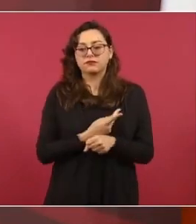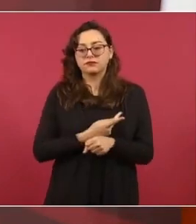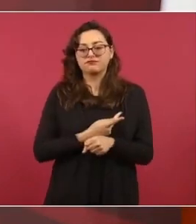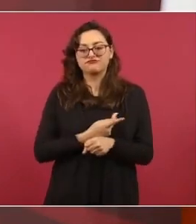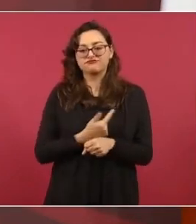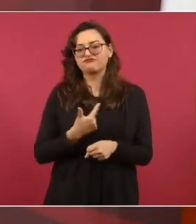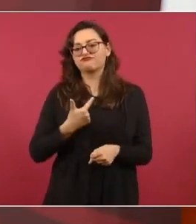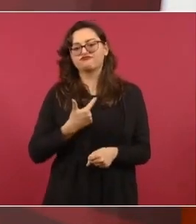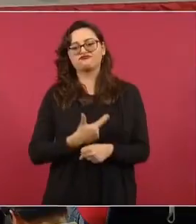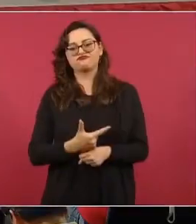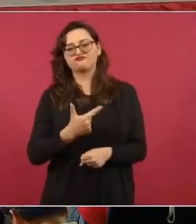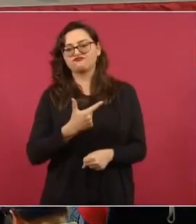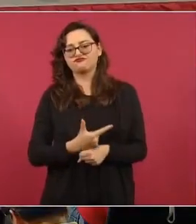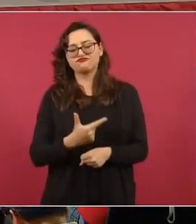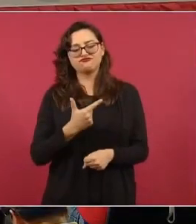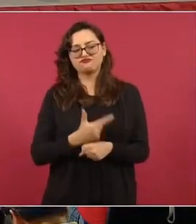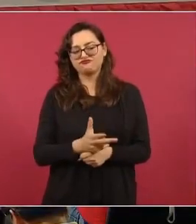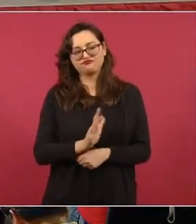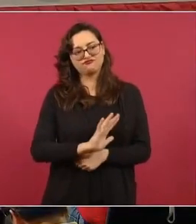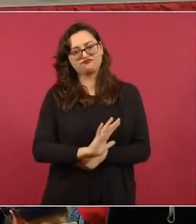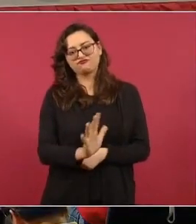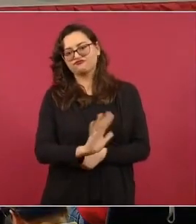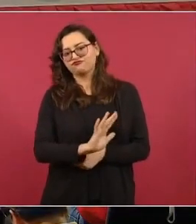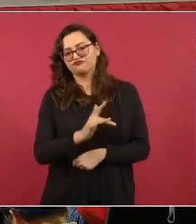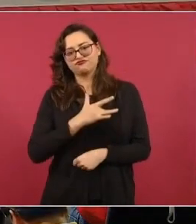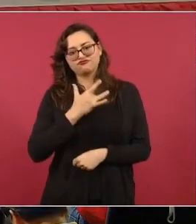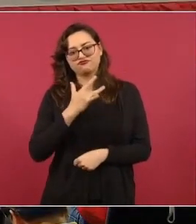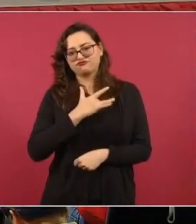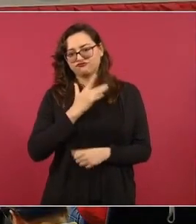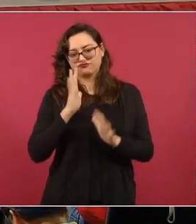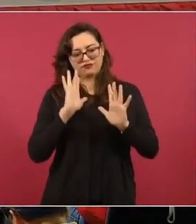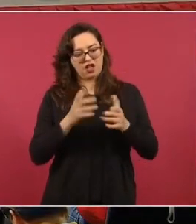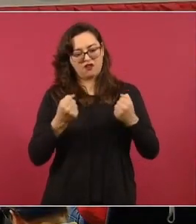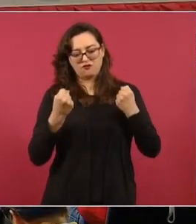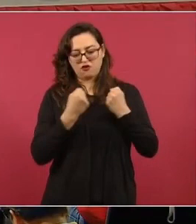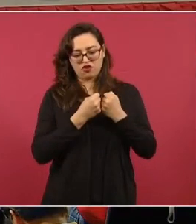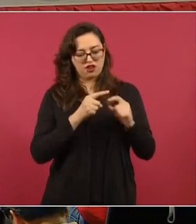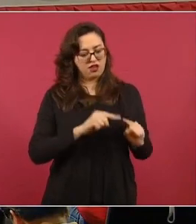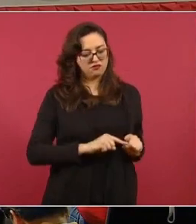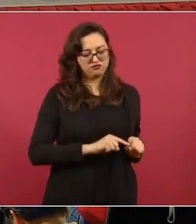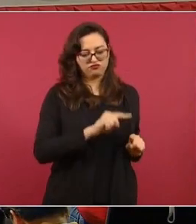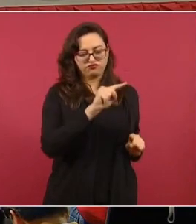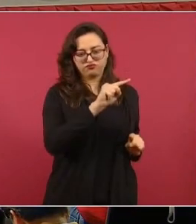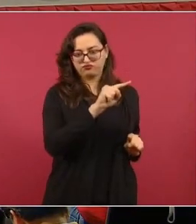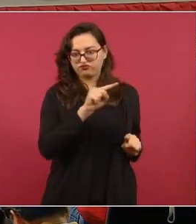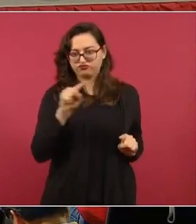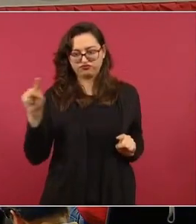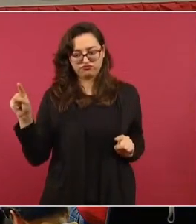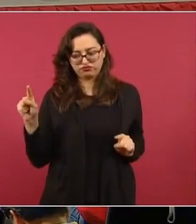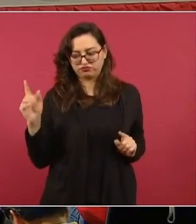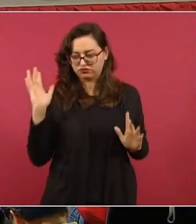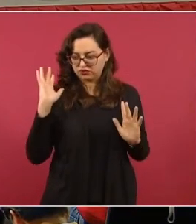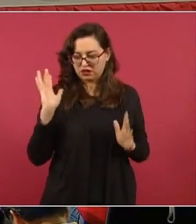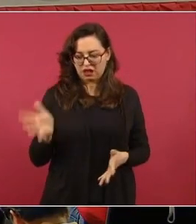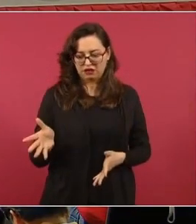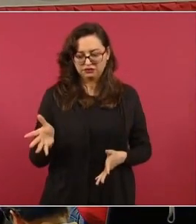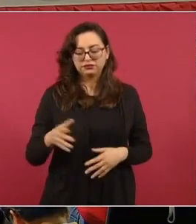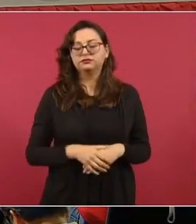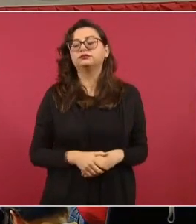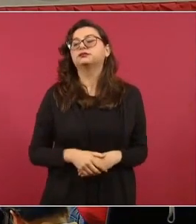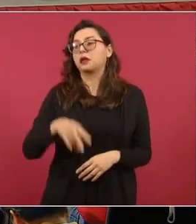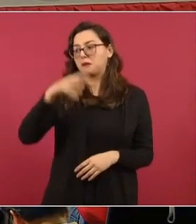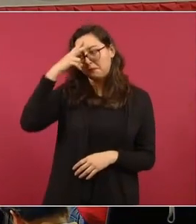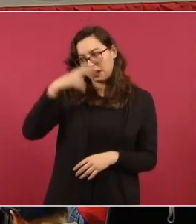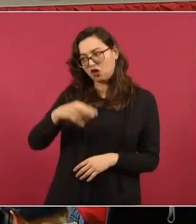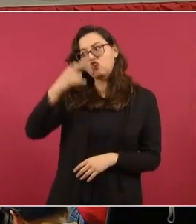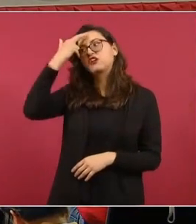pues aun cuando en organismos internacionales se le dio la razón a México y ya está resuelto,